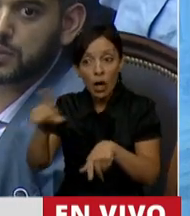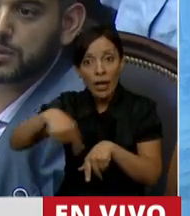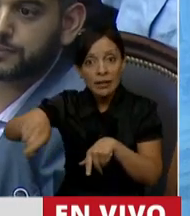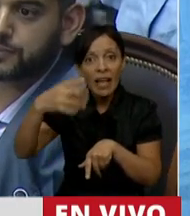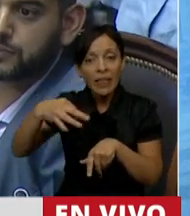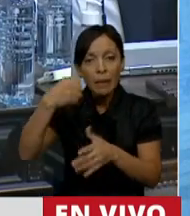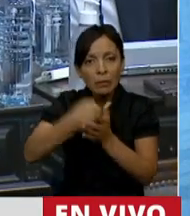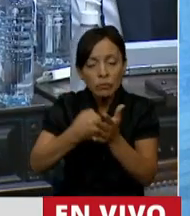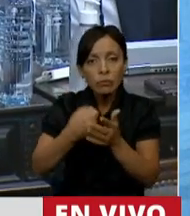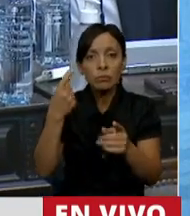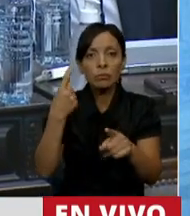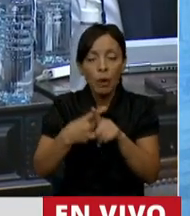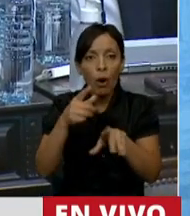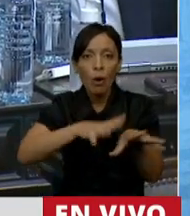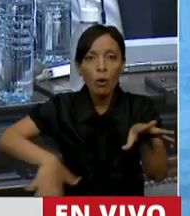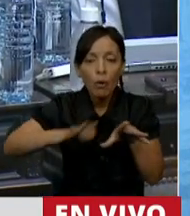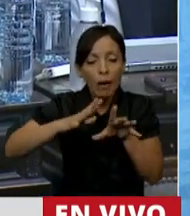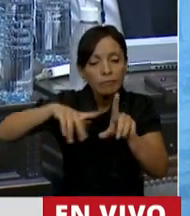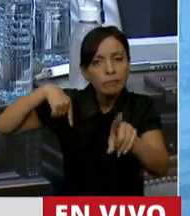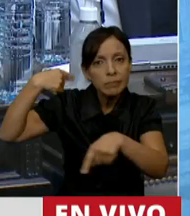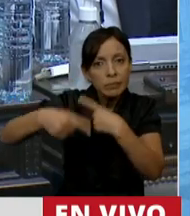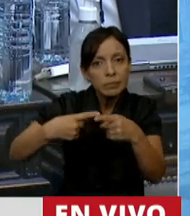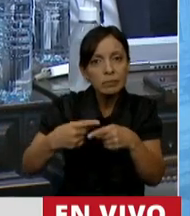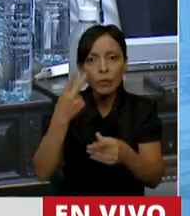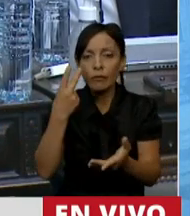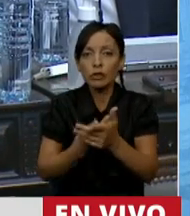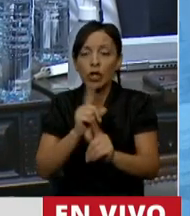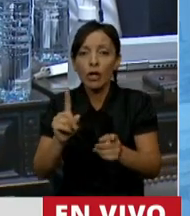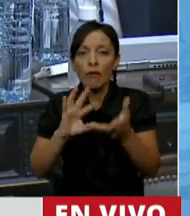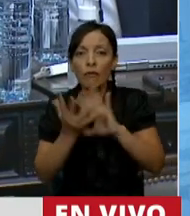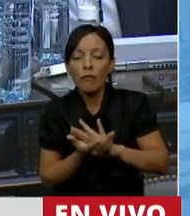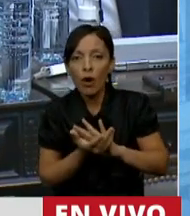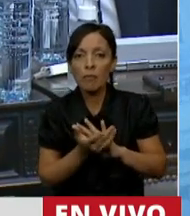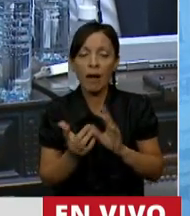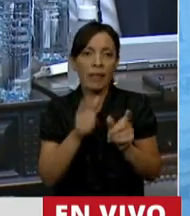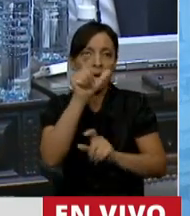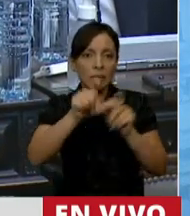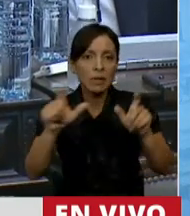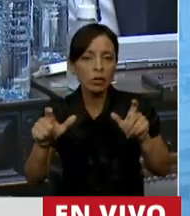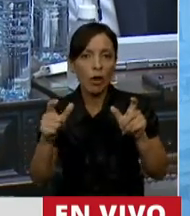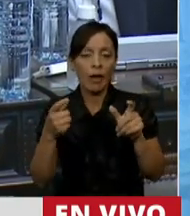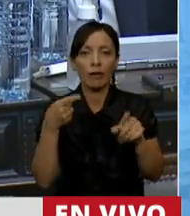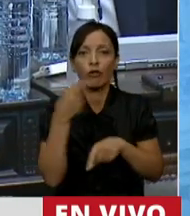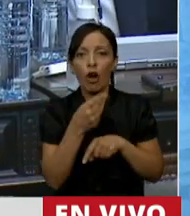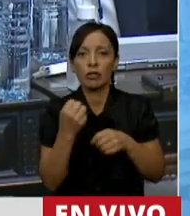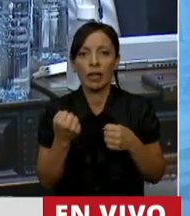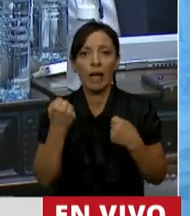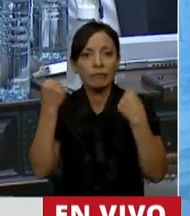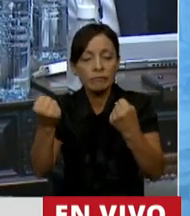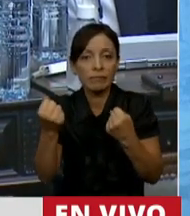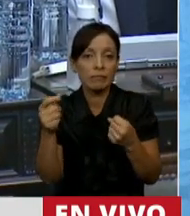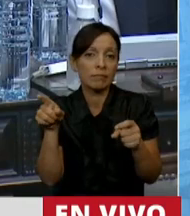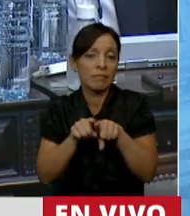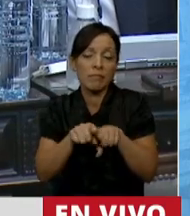los lugares comunes heredados no reconocen la existencia de un modelo jerárquico y antimeritocrático de organización social llamado